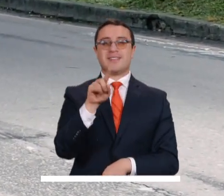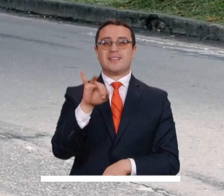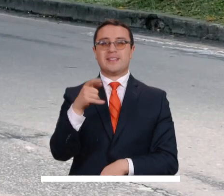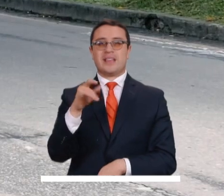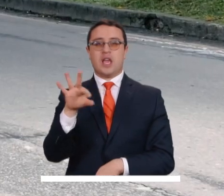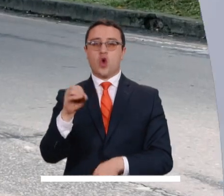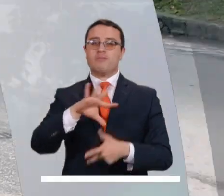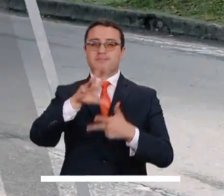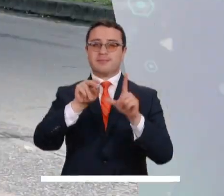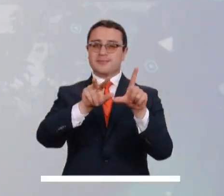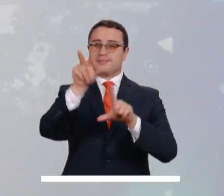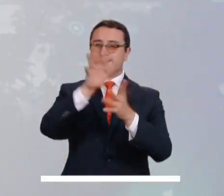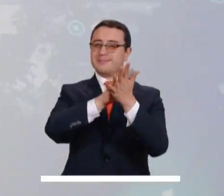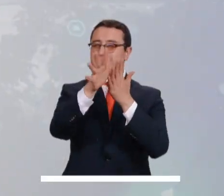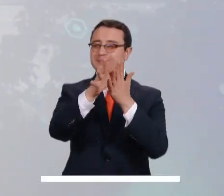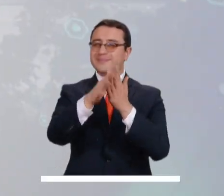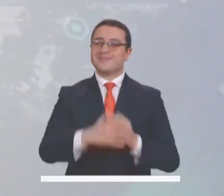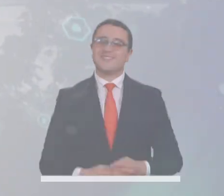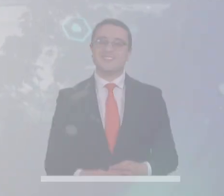13.